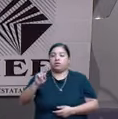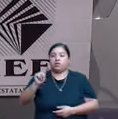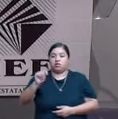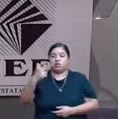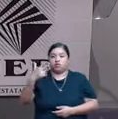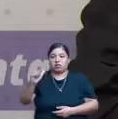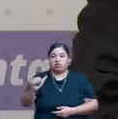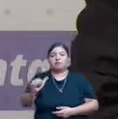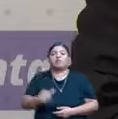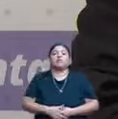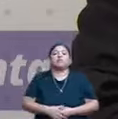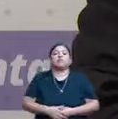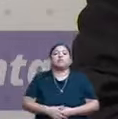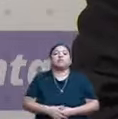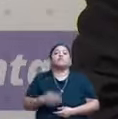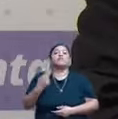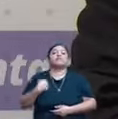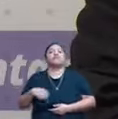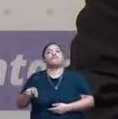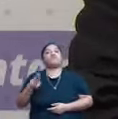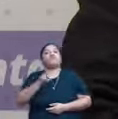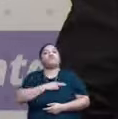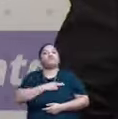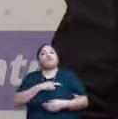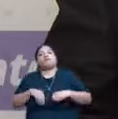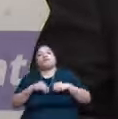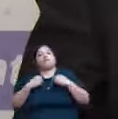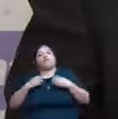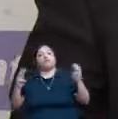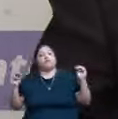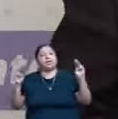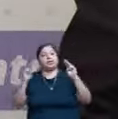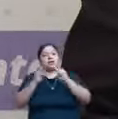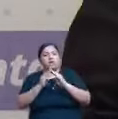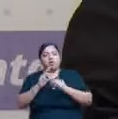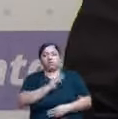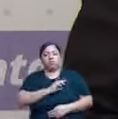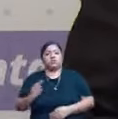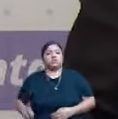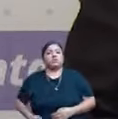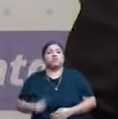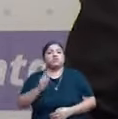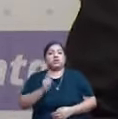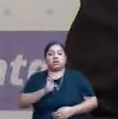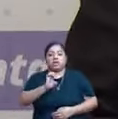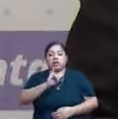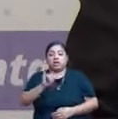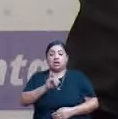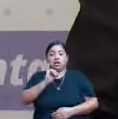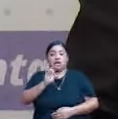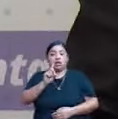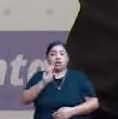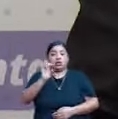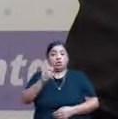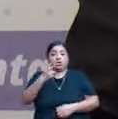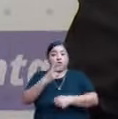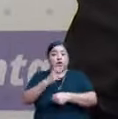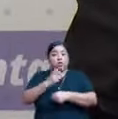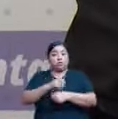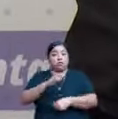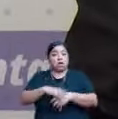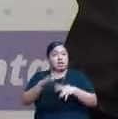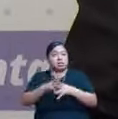la palabra. Nosotros vivimos en un municipio donde nuestro ejido es el segundo más grande del país,